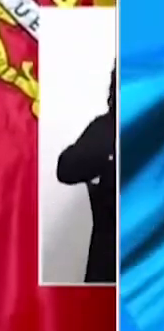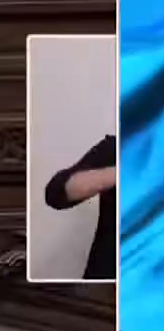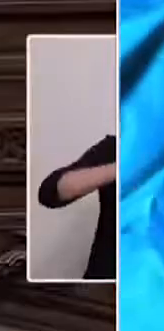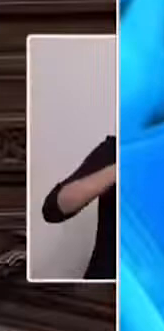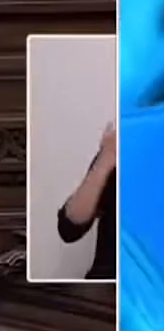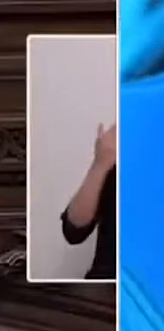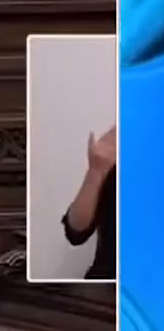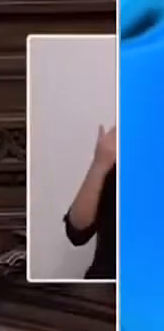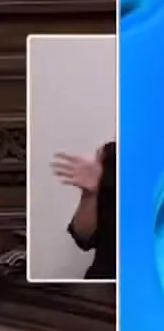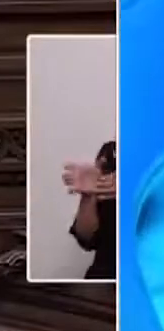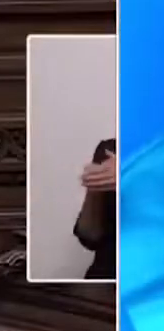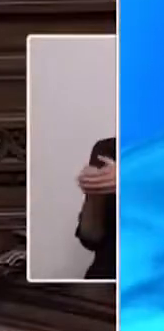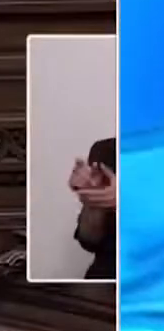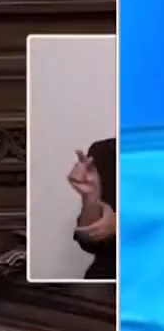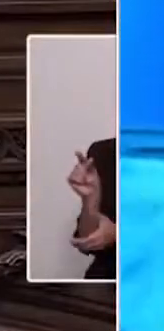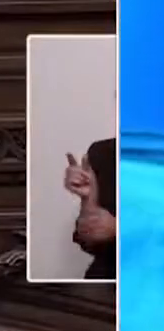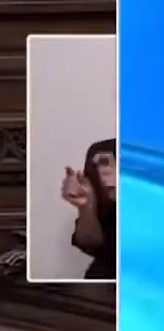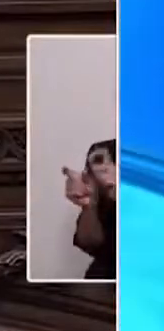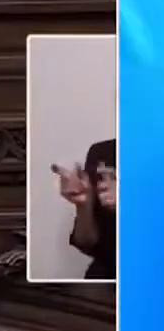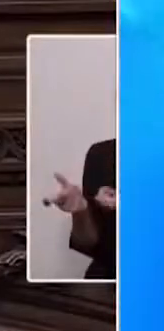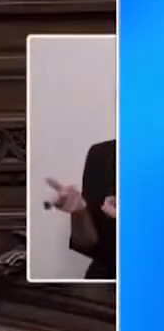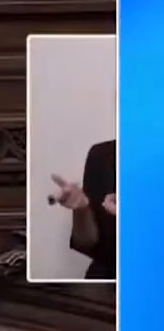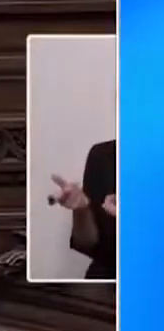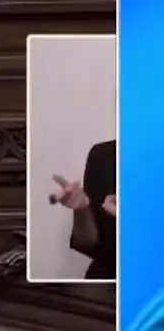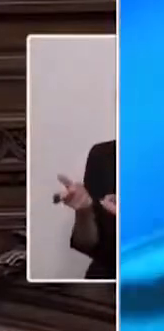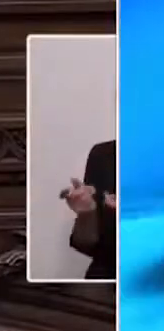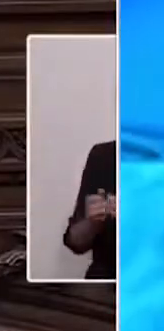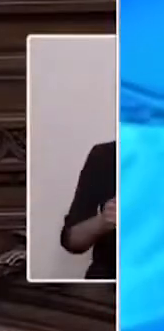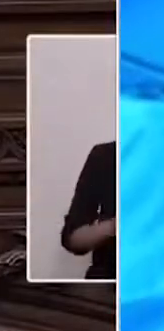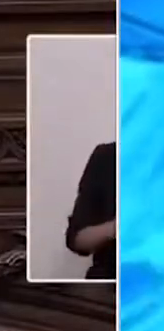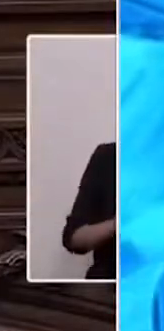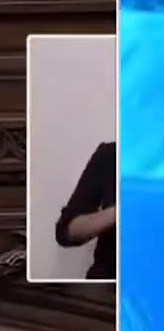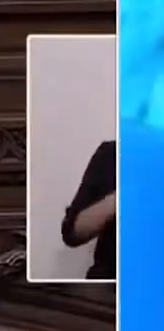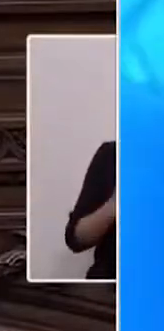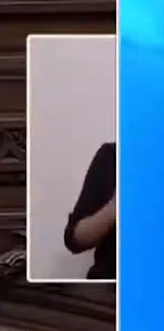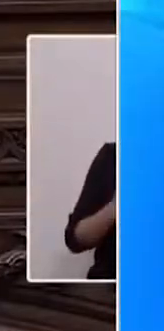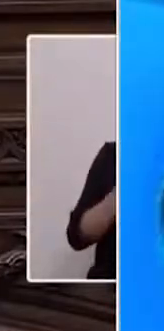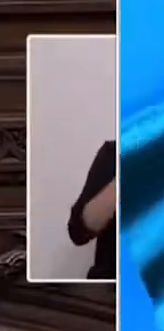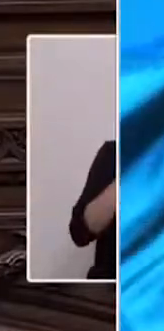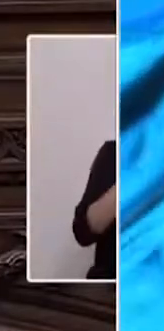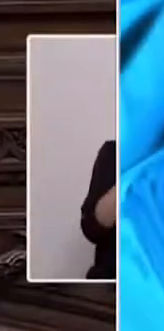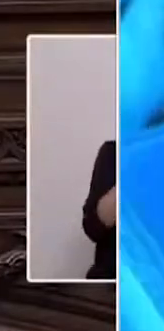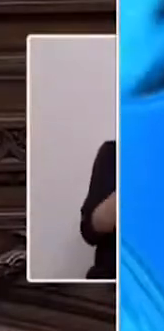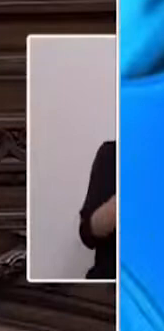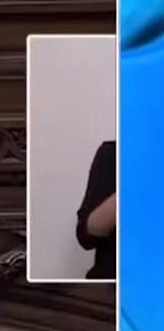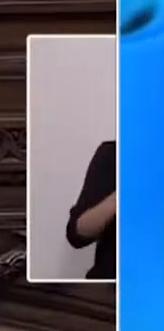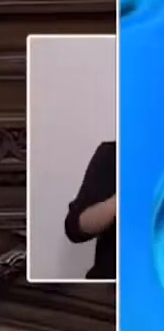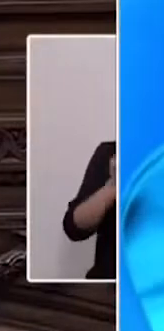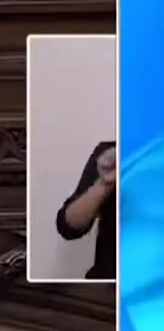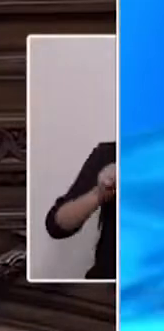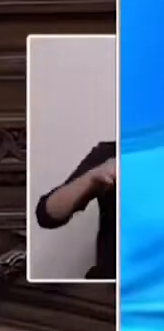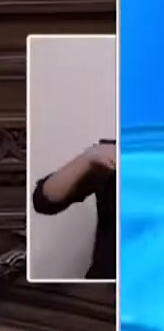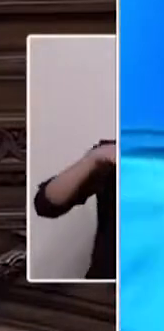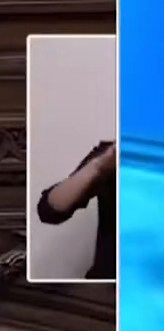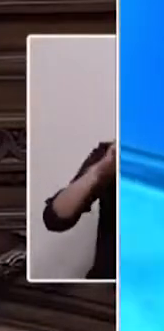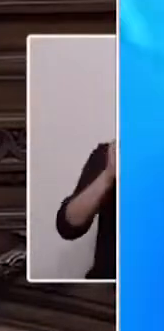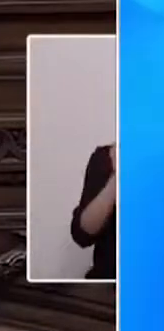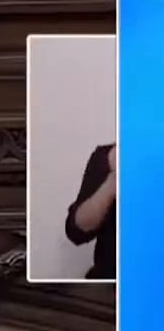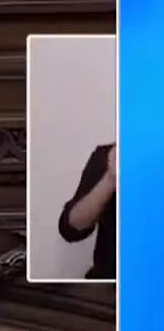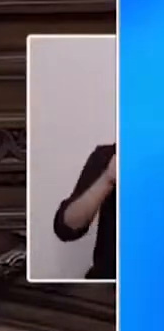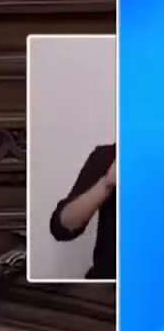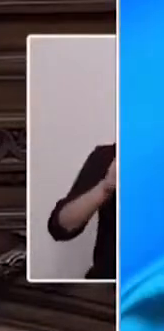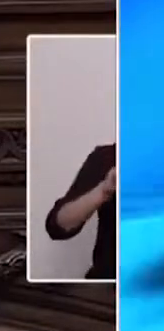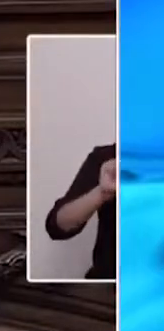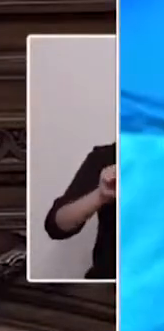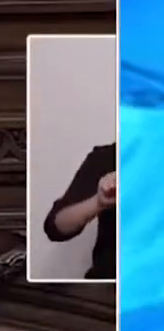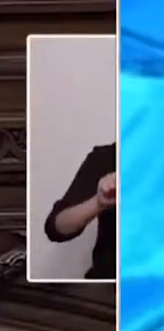a mi modo de ver de que estamos pasando un país de privilegios a un país de derechos. Derechos para todos y para todas, al fin. Pero aquellos